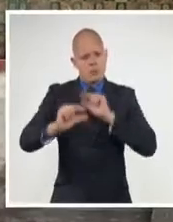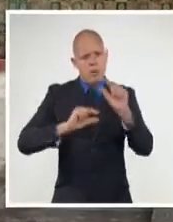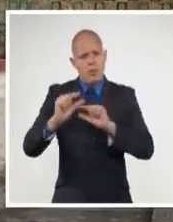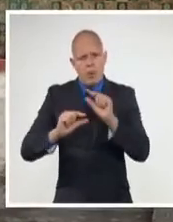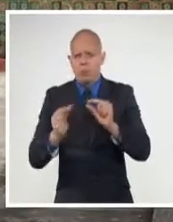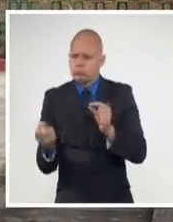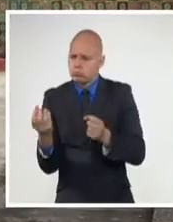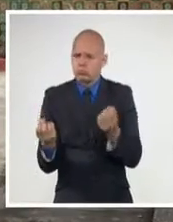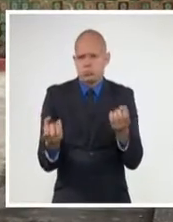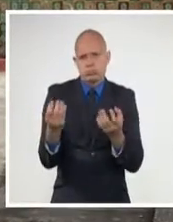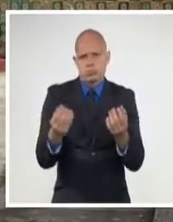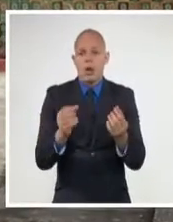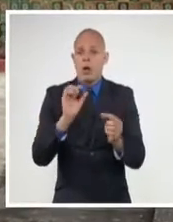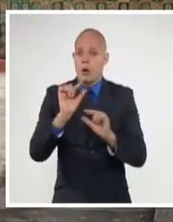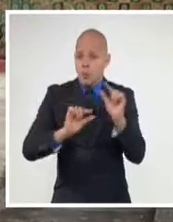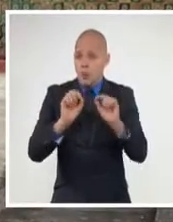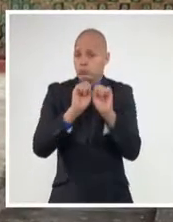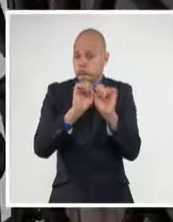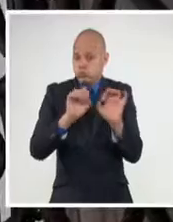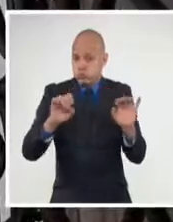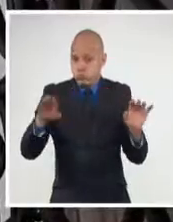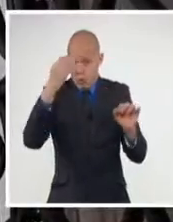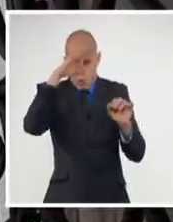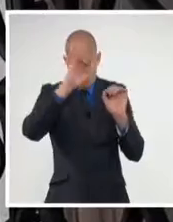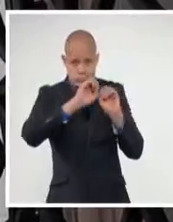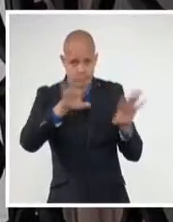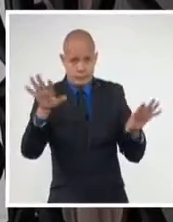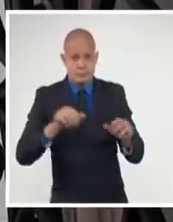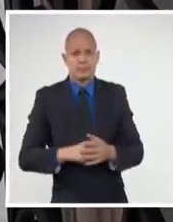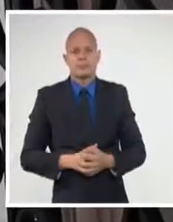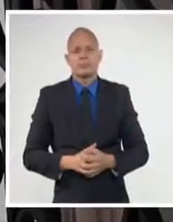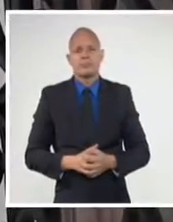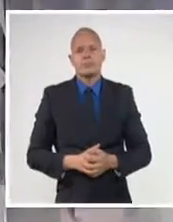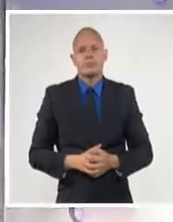replicar según sus resultados en todo el país.